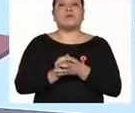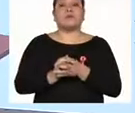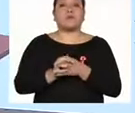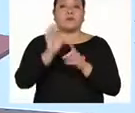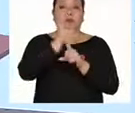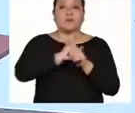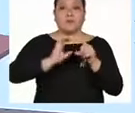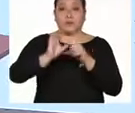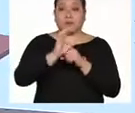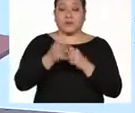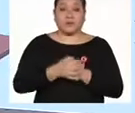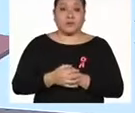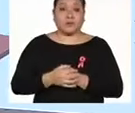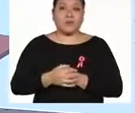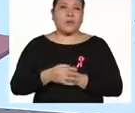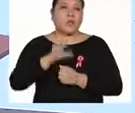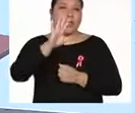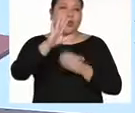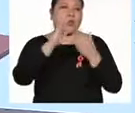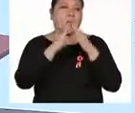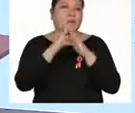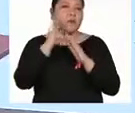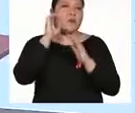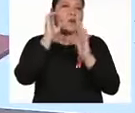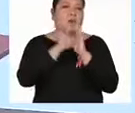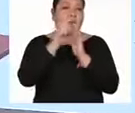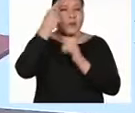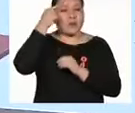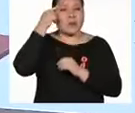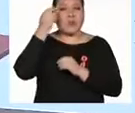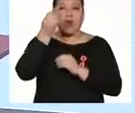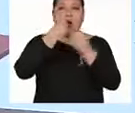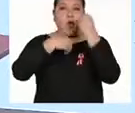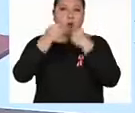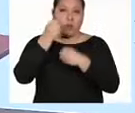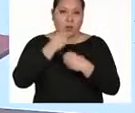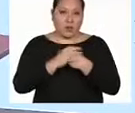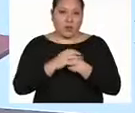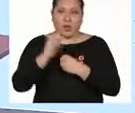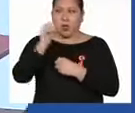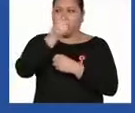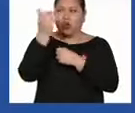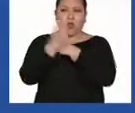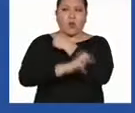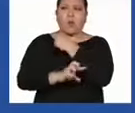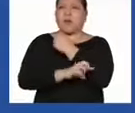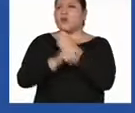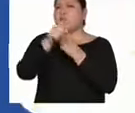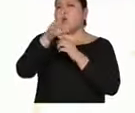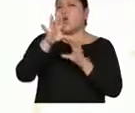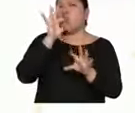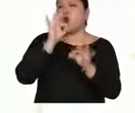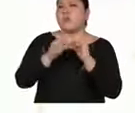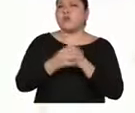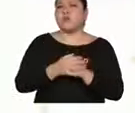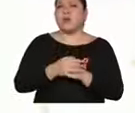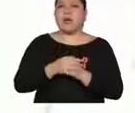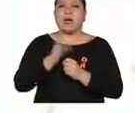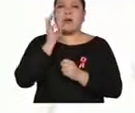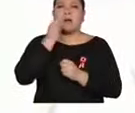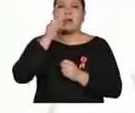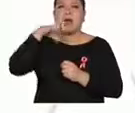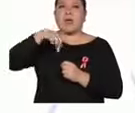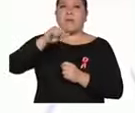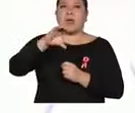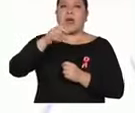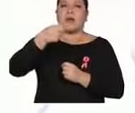en tu casa piensa, por ejemplo, en la gastronomía. ¿En qué otros países encontrarías una rica pachamanca junto